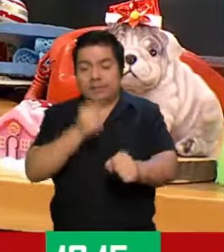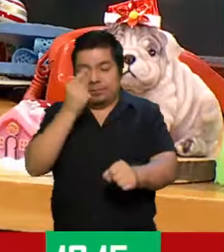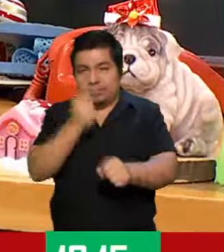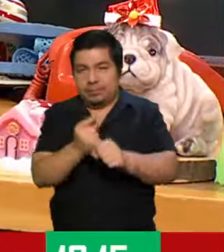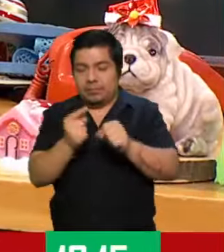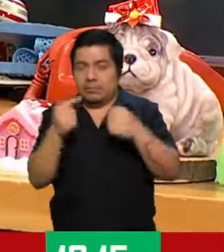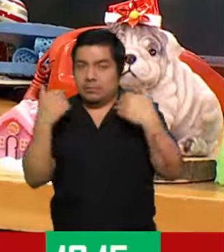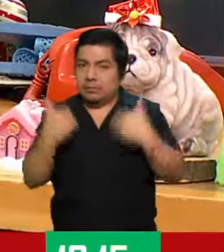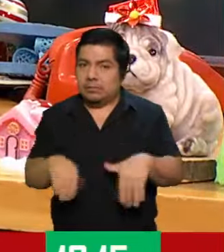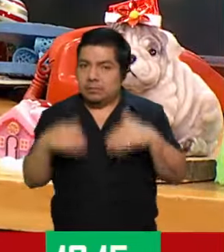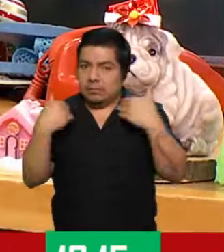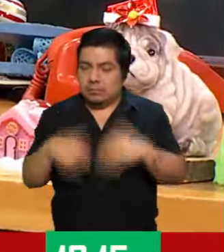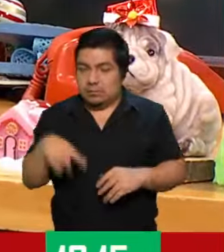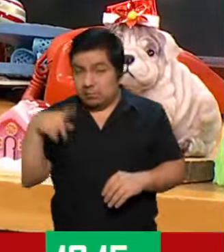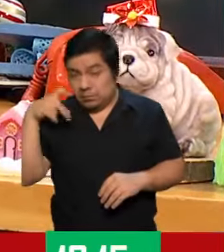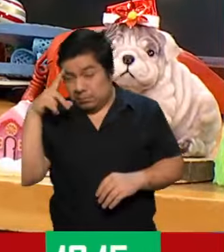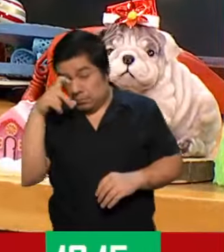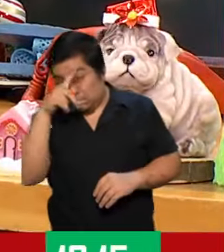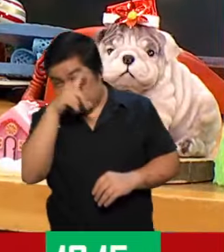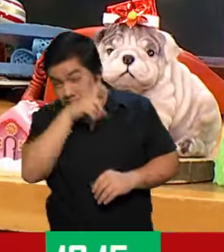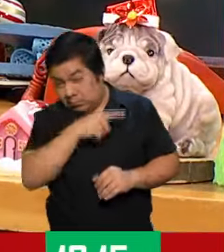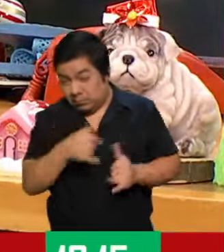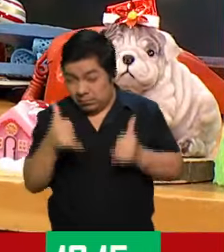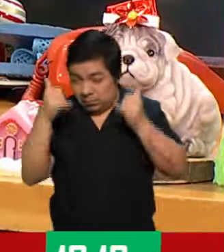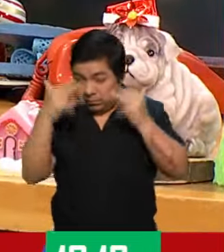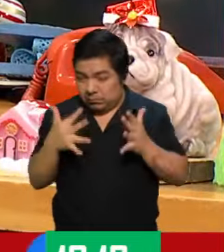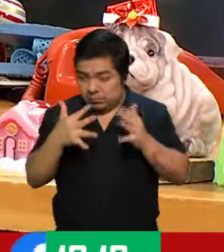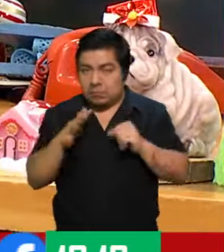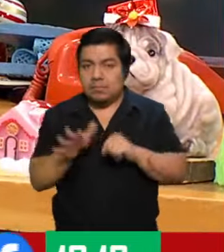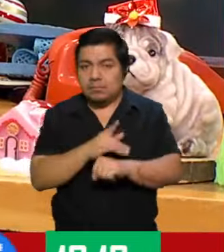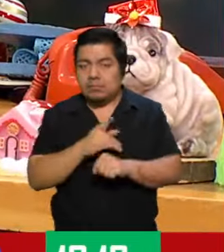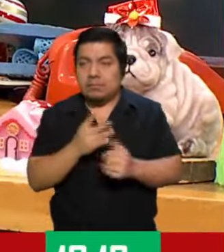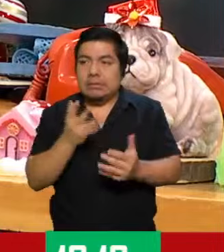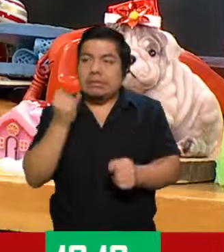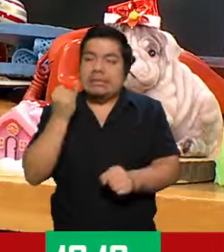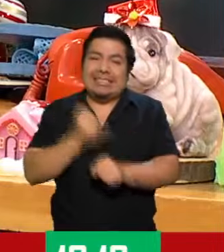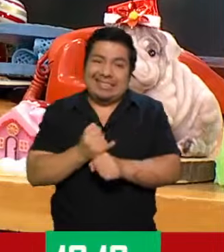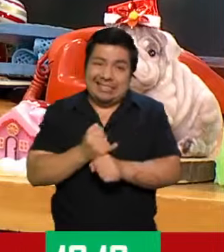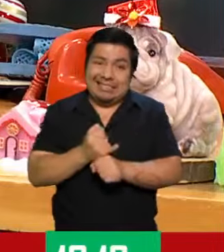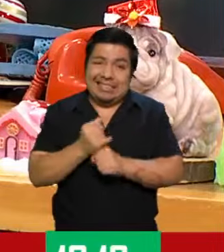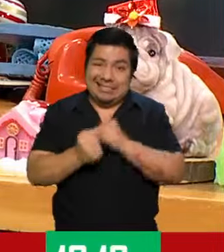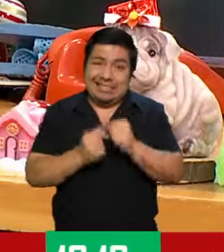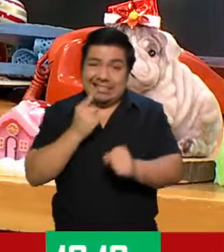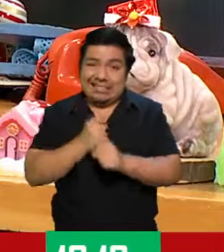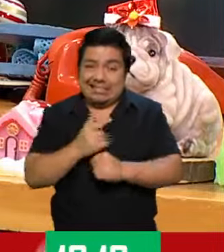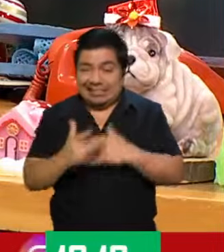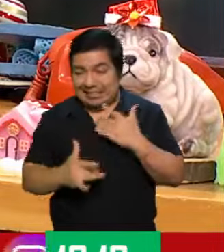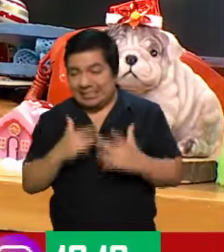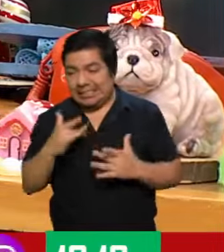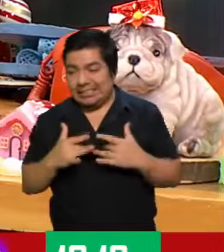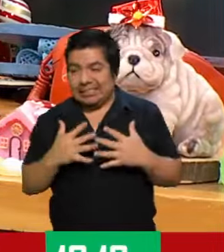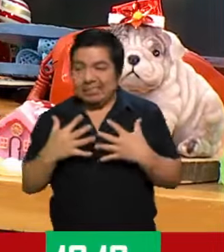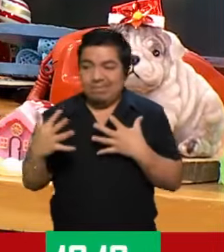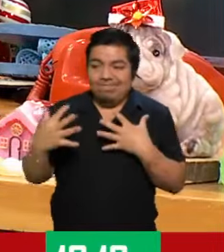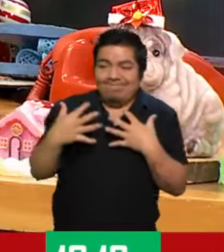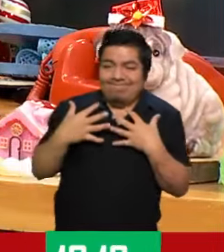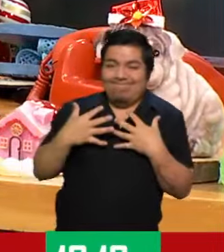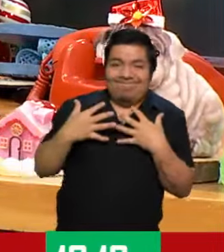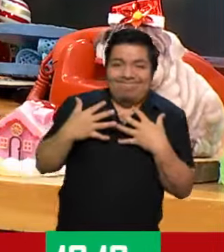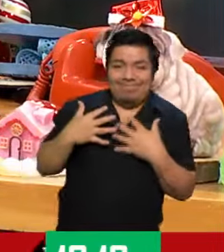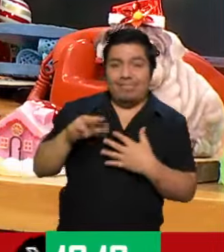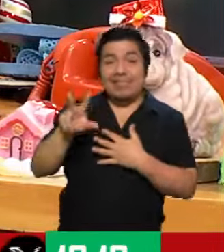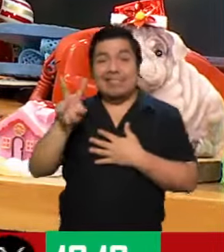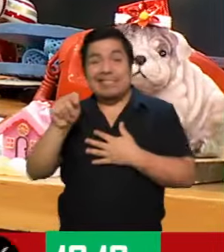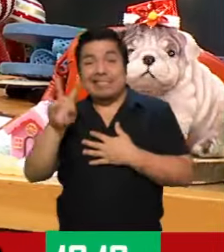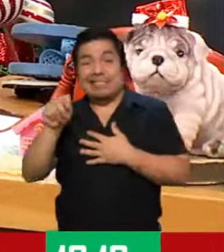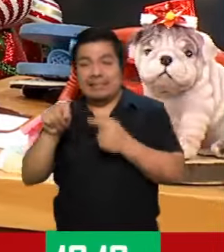tema, hijo, muy delicado, porque quien ha sufrido la inseguridad, pues de pronto se siente aludido y los medios de